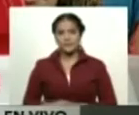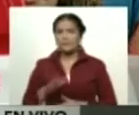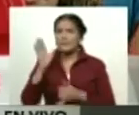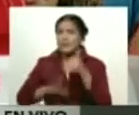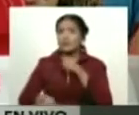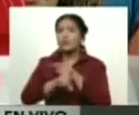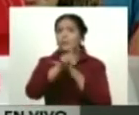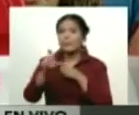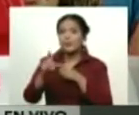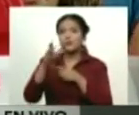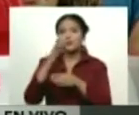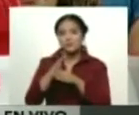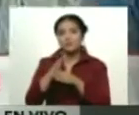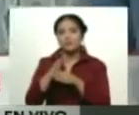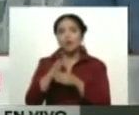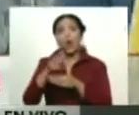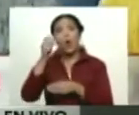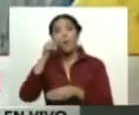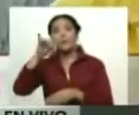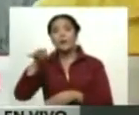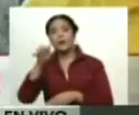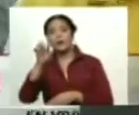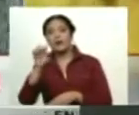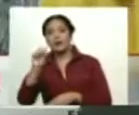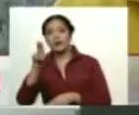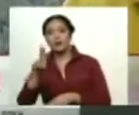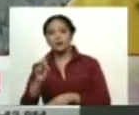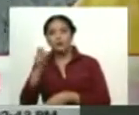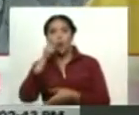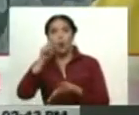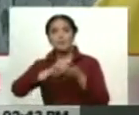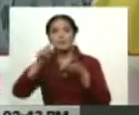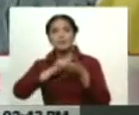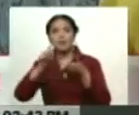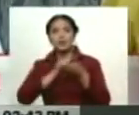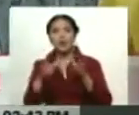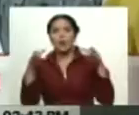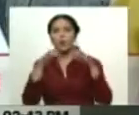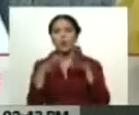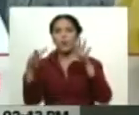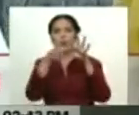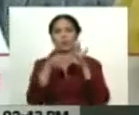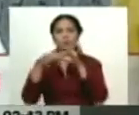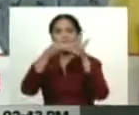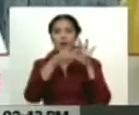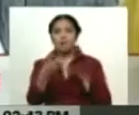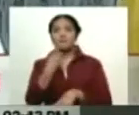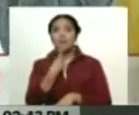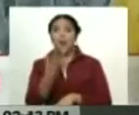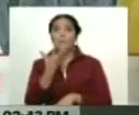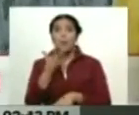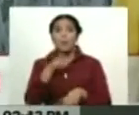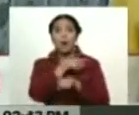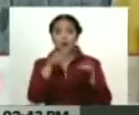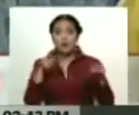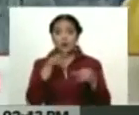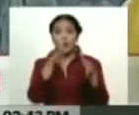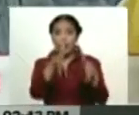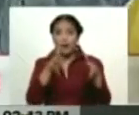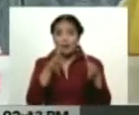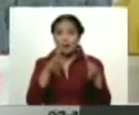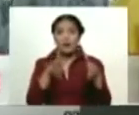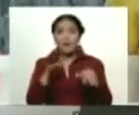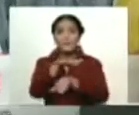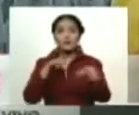En voz de Jesús Torrealba, el secretario ejecutivo de la Mesa de la Unidad, ha dicho que de obtener la mayoría